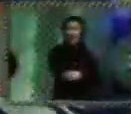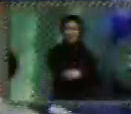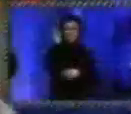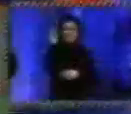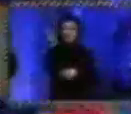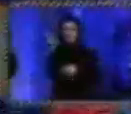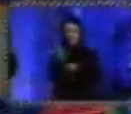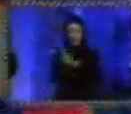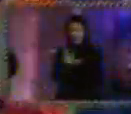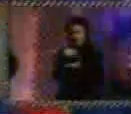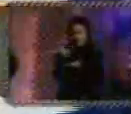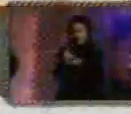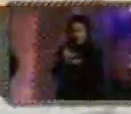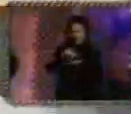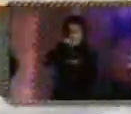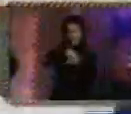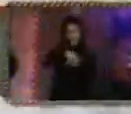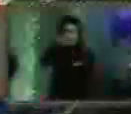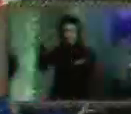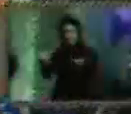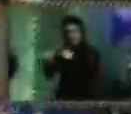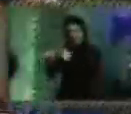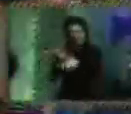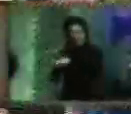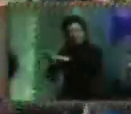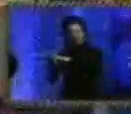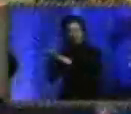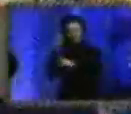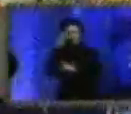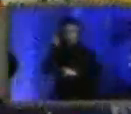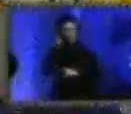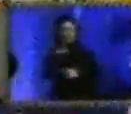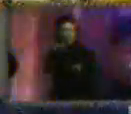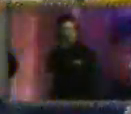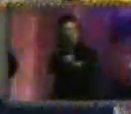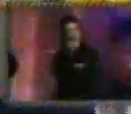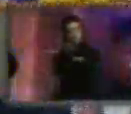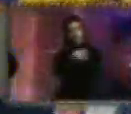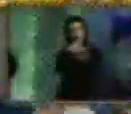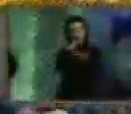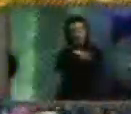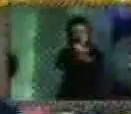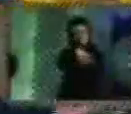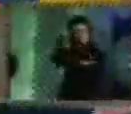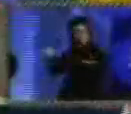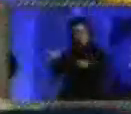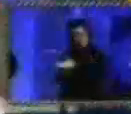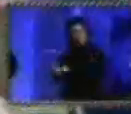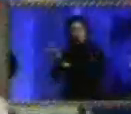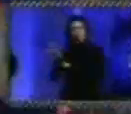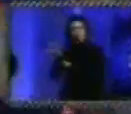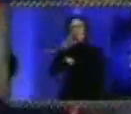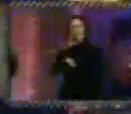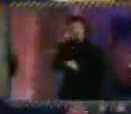aguacate la guardo pa' una cosita. La pipa del aguacate la guardo pa' una cosita. Porque cuando